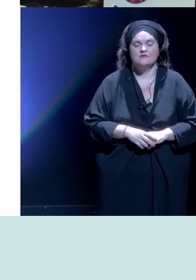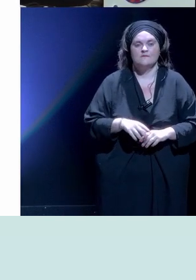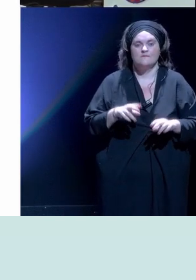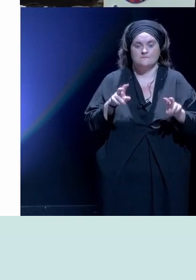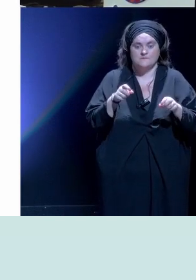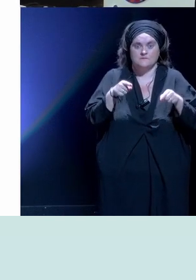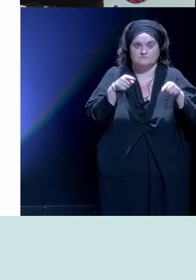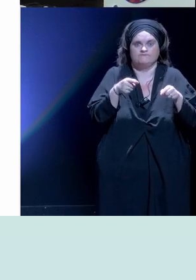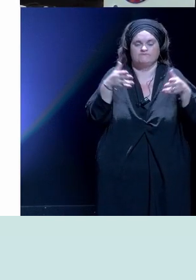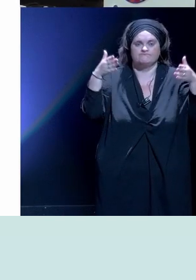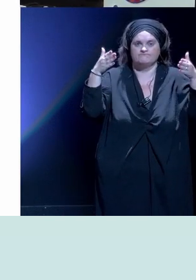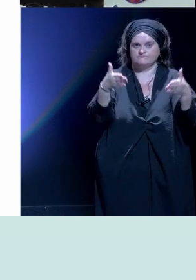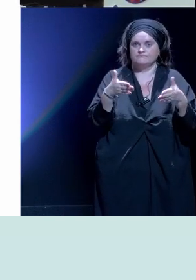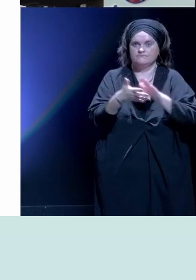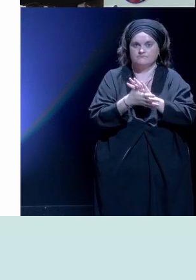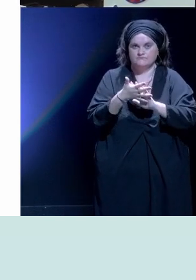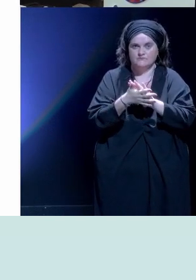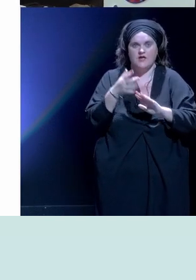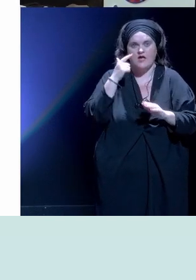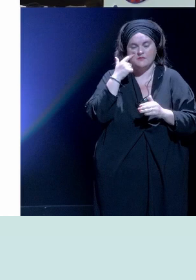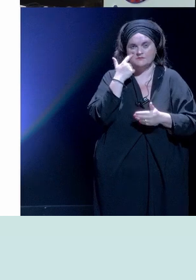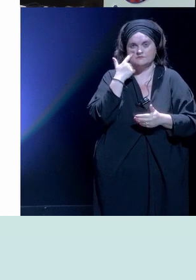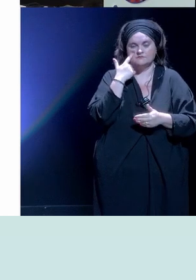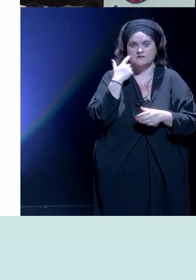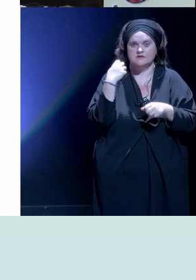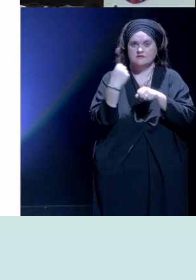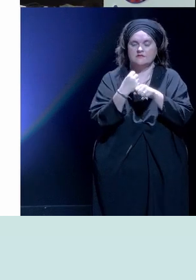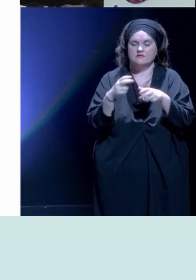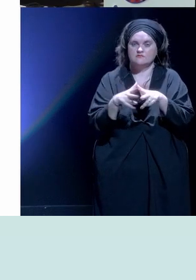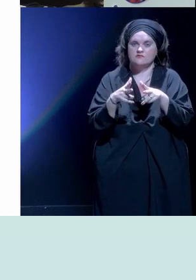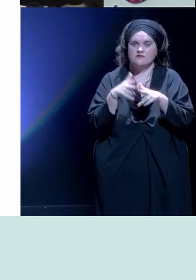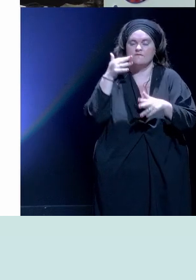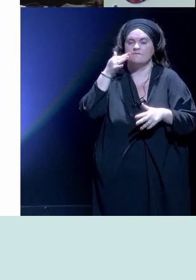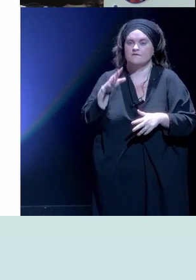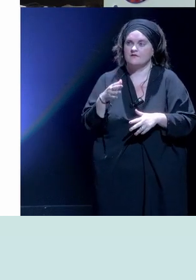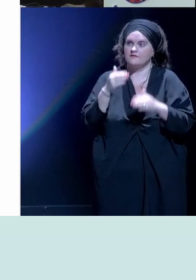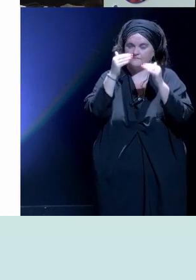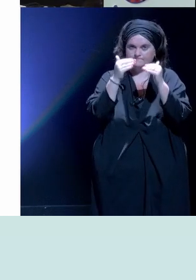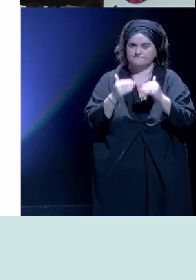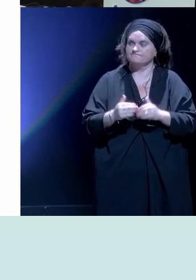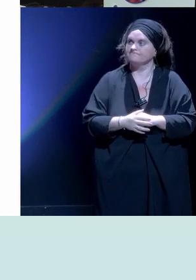manera directa, además. Vamos a ver las paradojas del trabajo social en Francia.